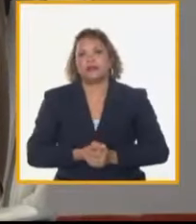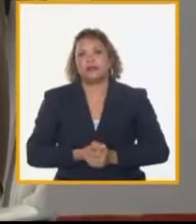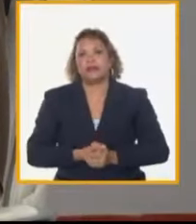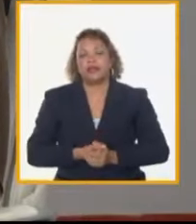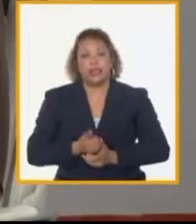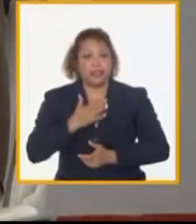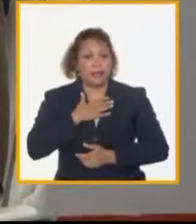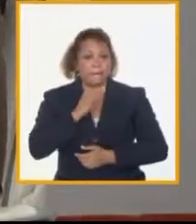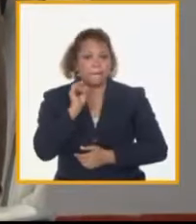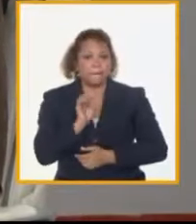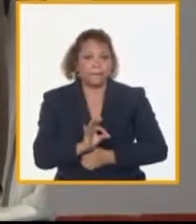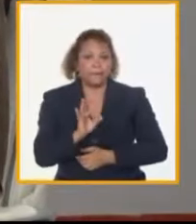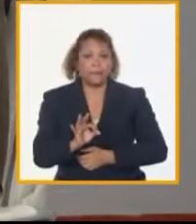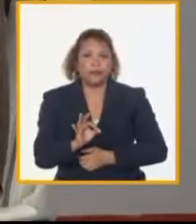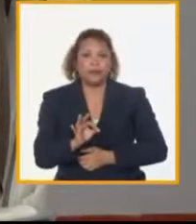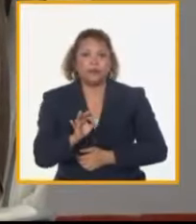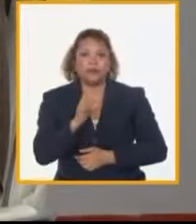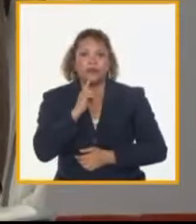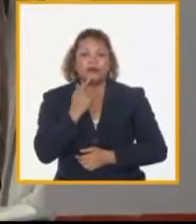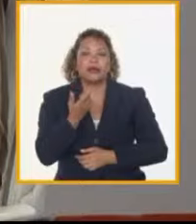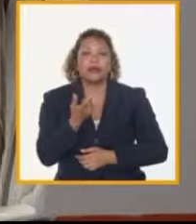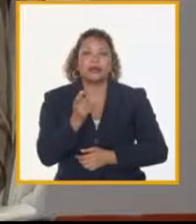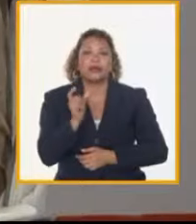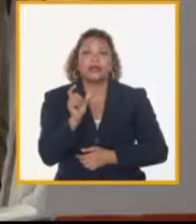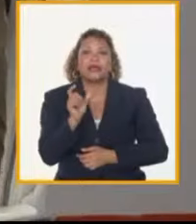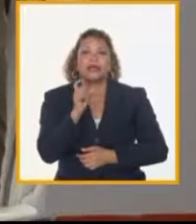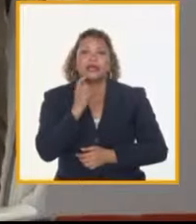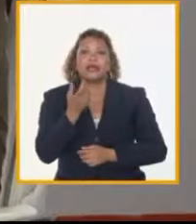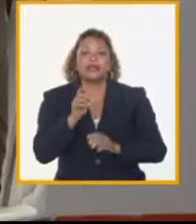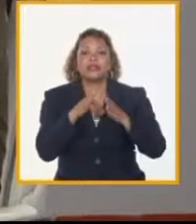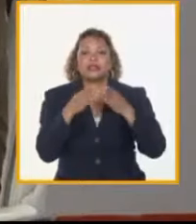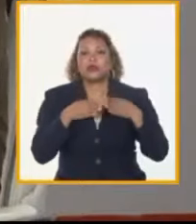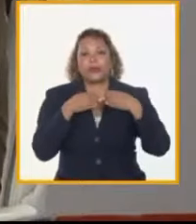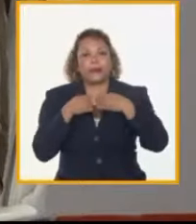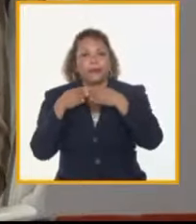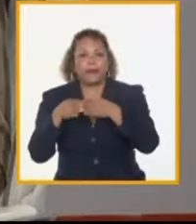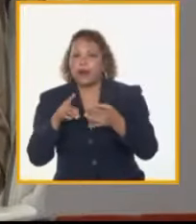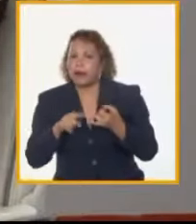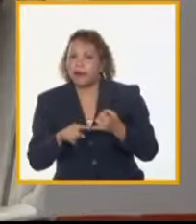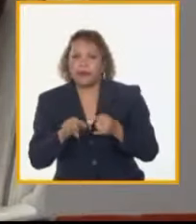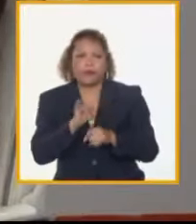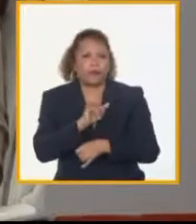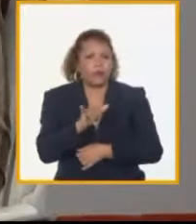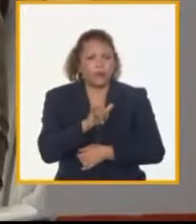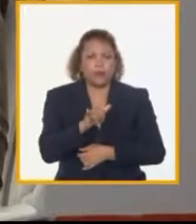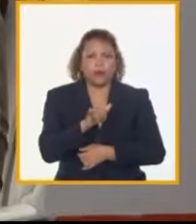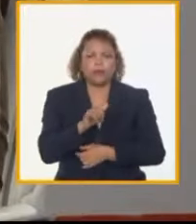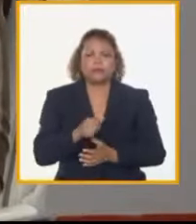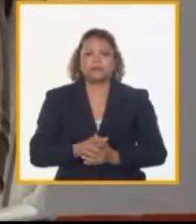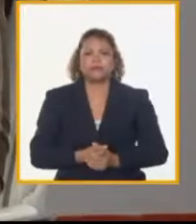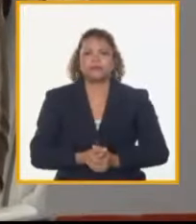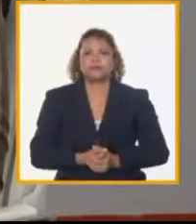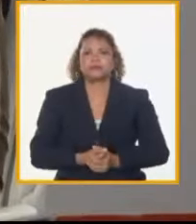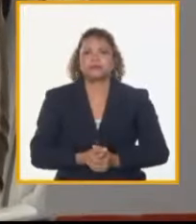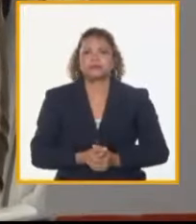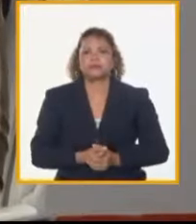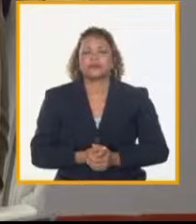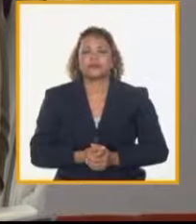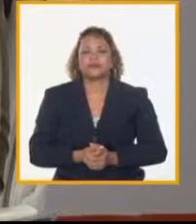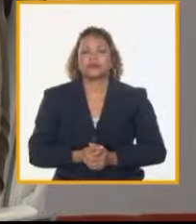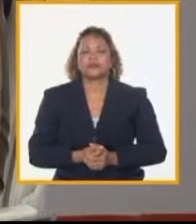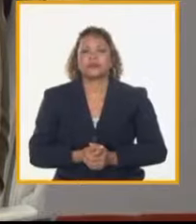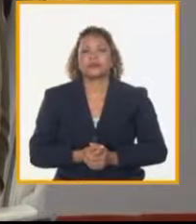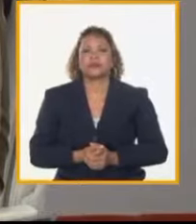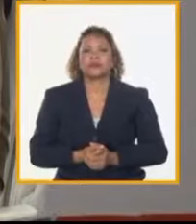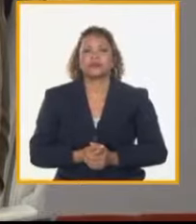del propio la propia marca de la naviera Vivamar, en este caso el barco que hace la transportación de pasajeros entre el puerto